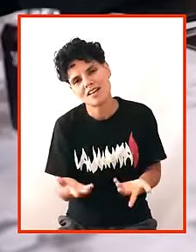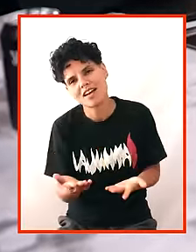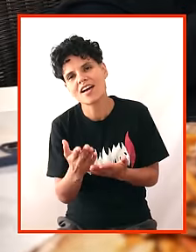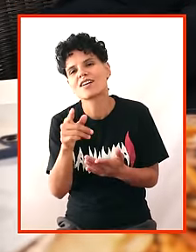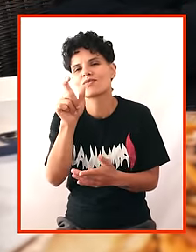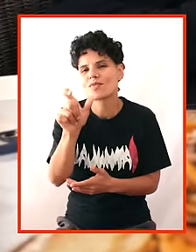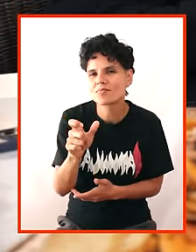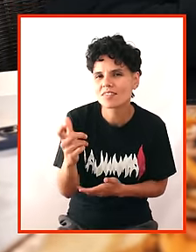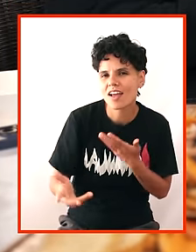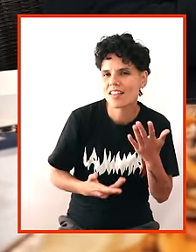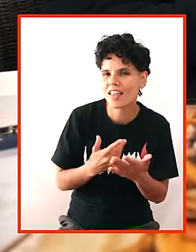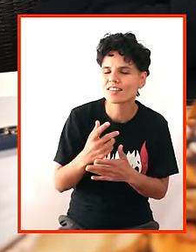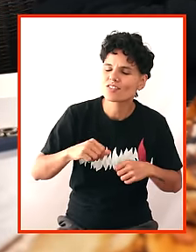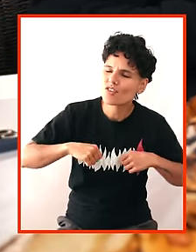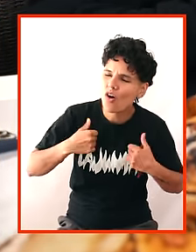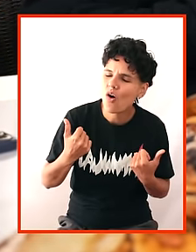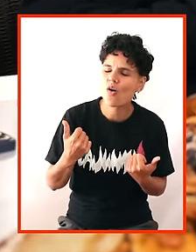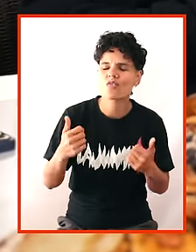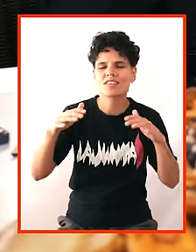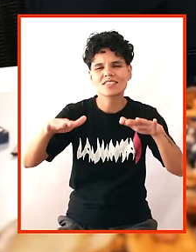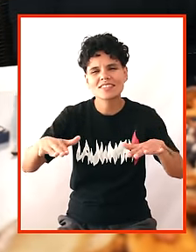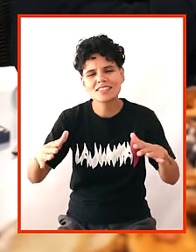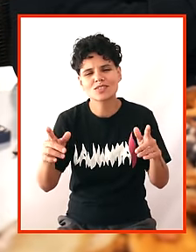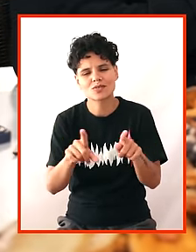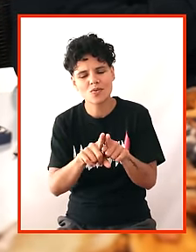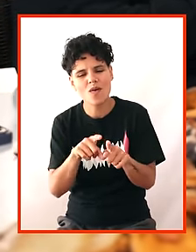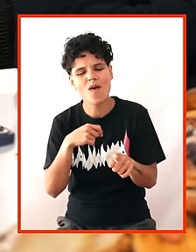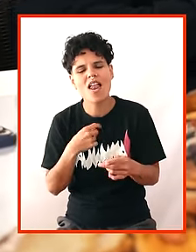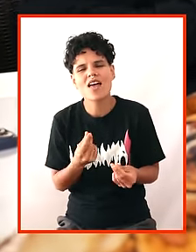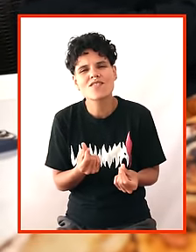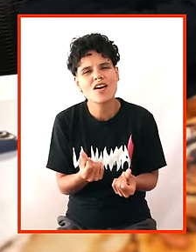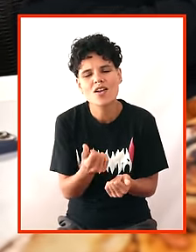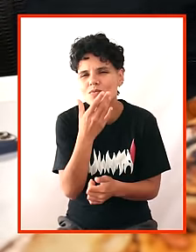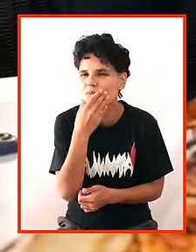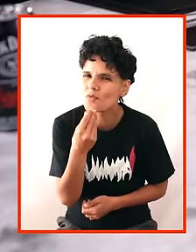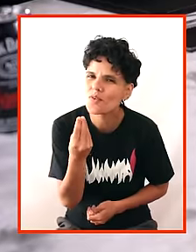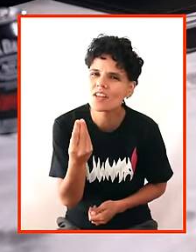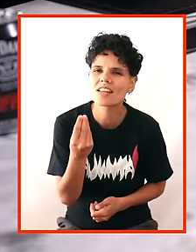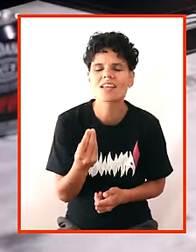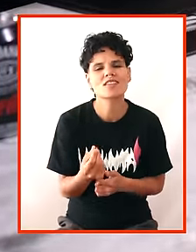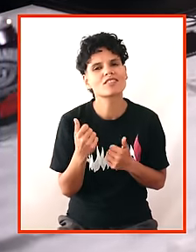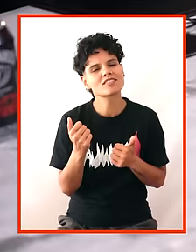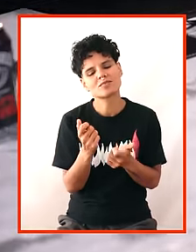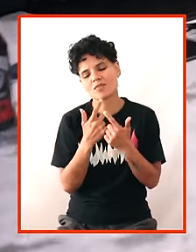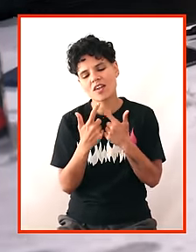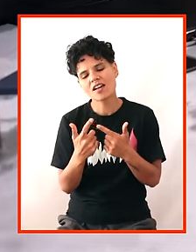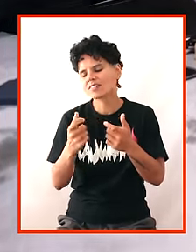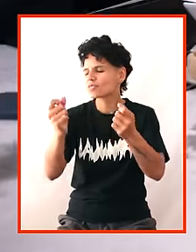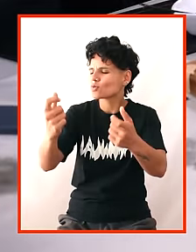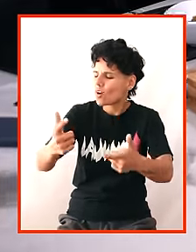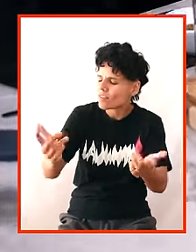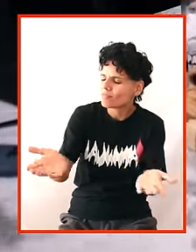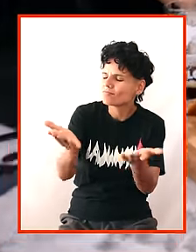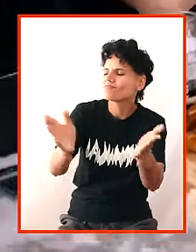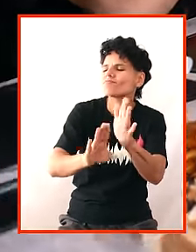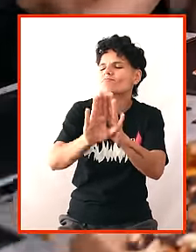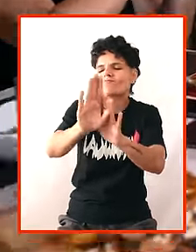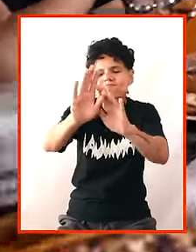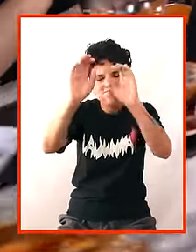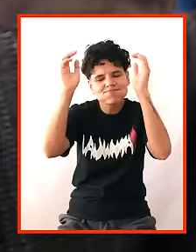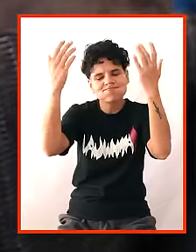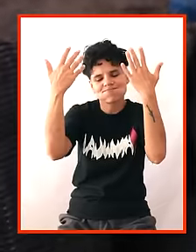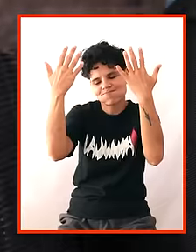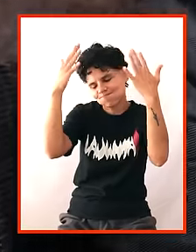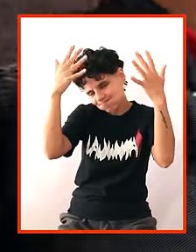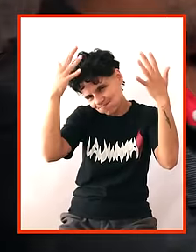chico, compadre, y entregas valores súper bonitos también. Sí, qué grande. Sí. Nos vemos. Sí, éxito, aplauso. Que te vaya muy bien.